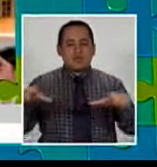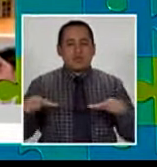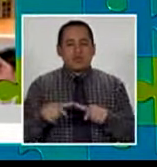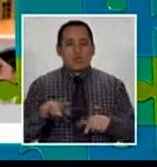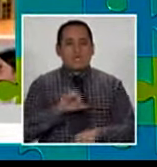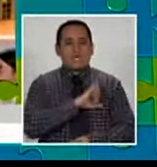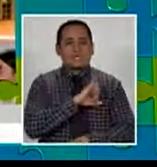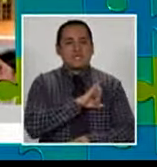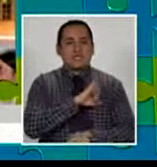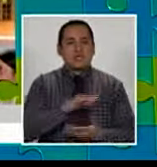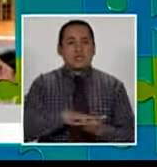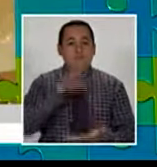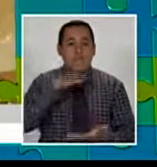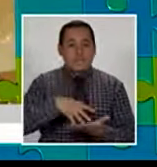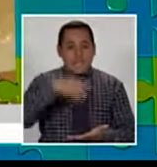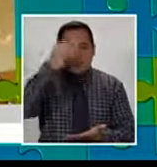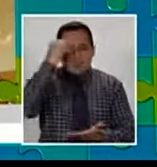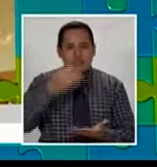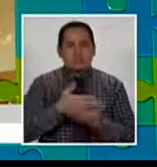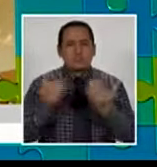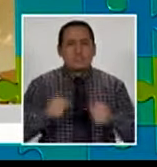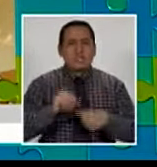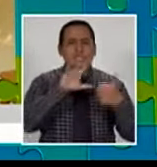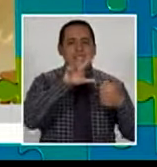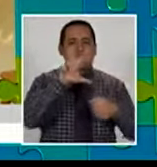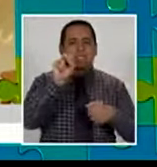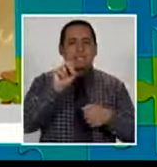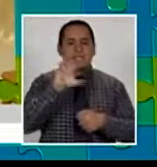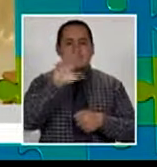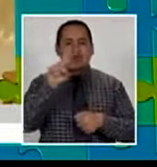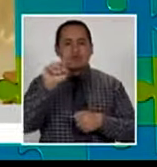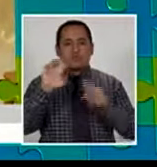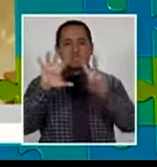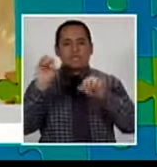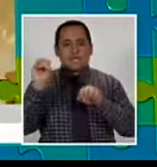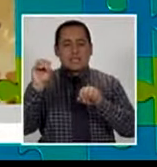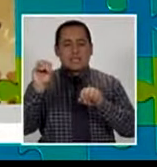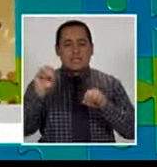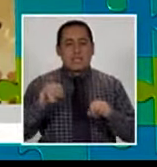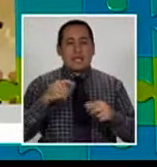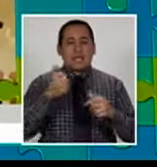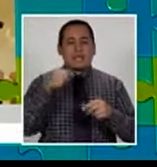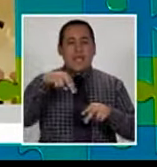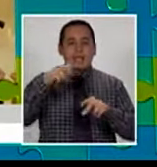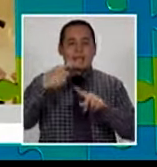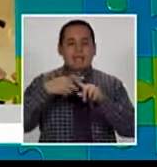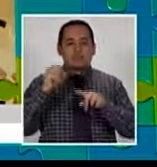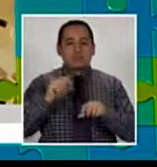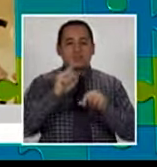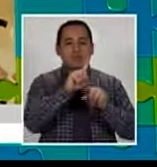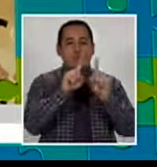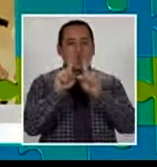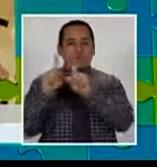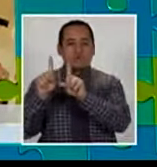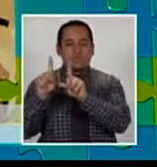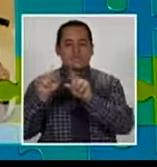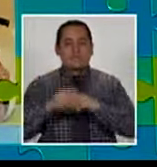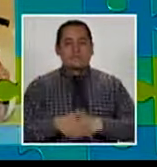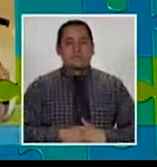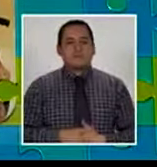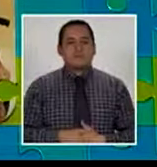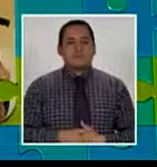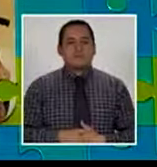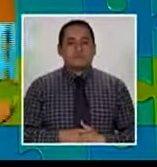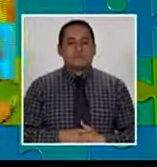centros preuniversitarios. Mayor información al 630-5170, anexo 111.